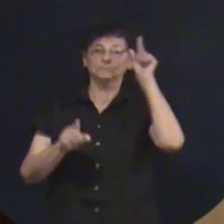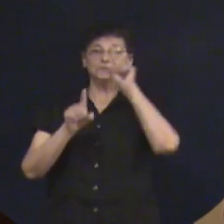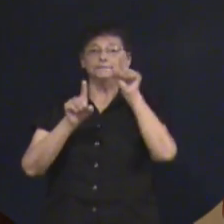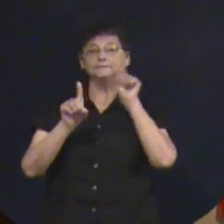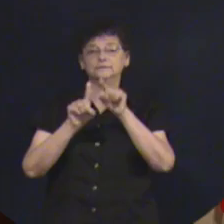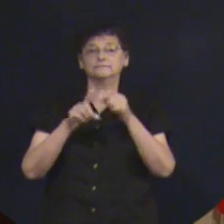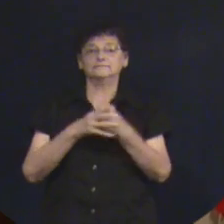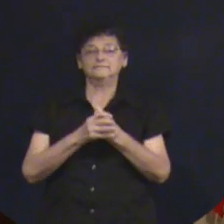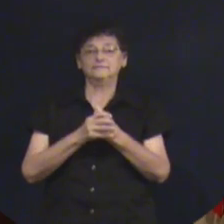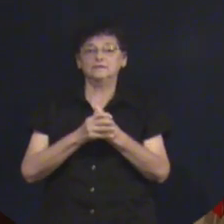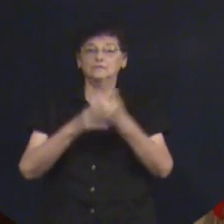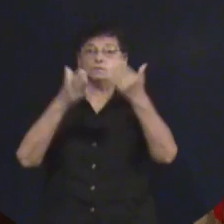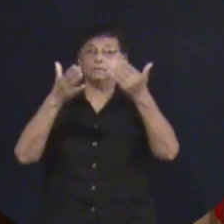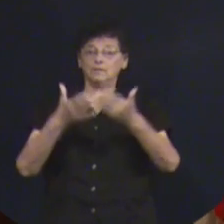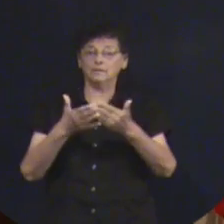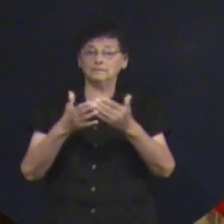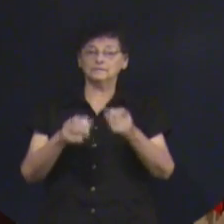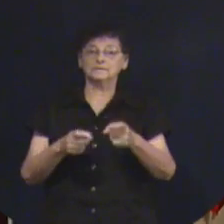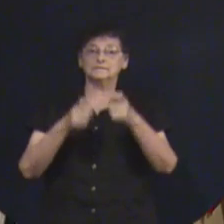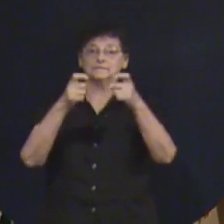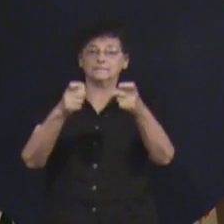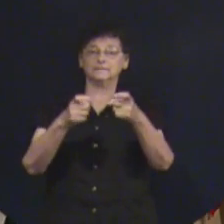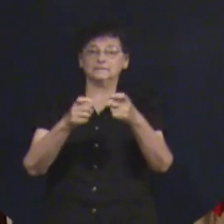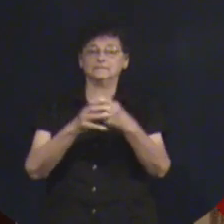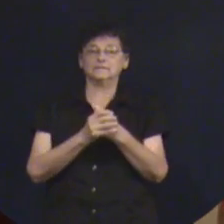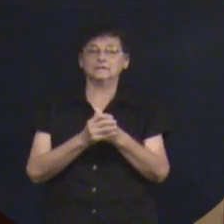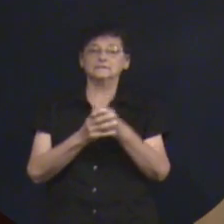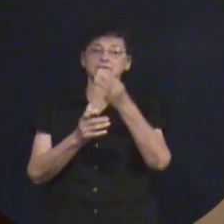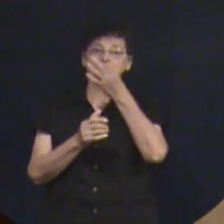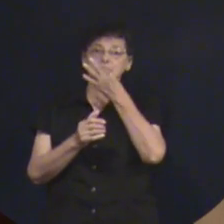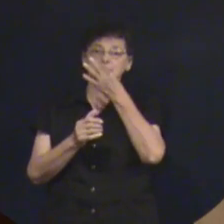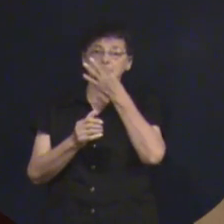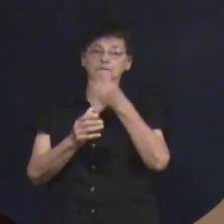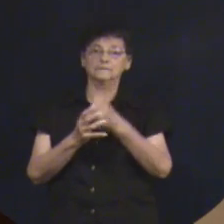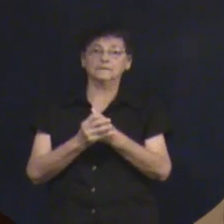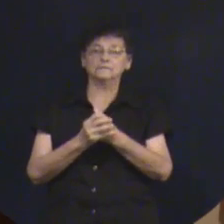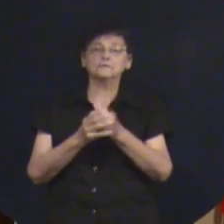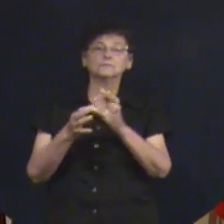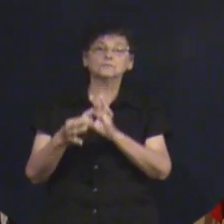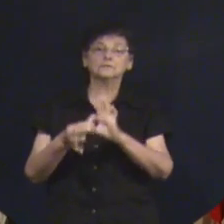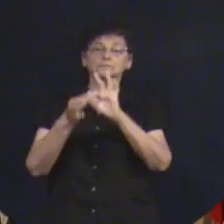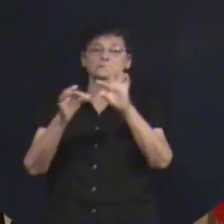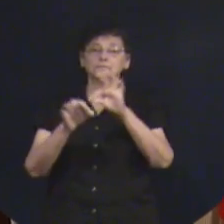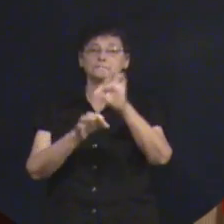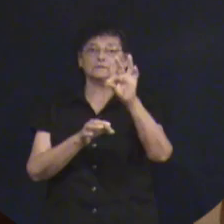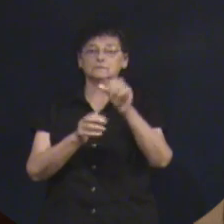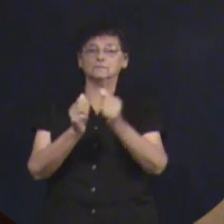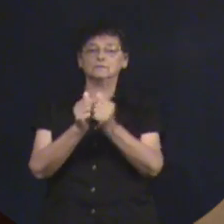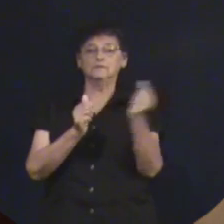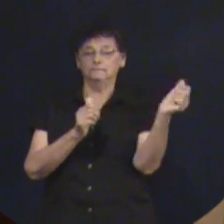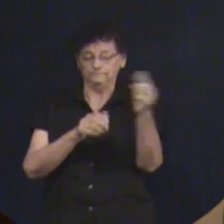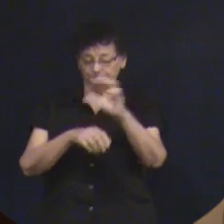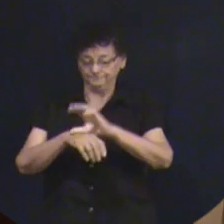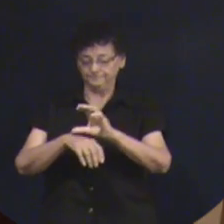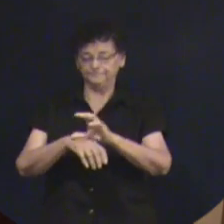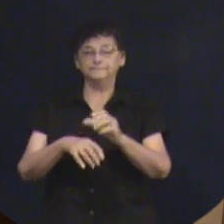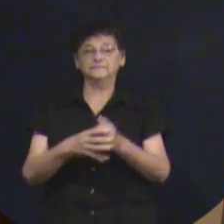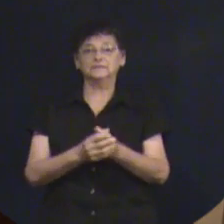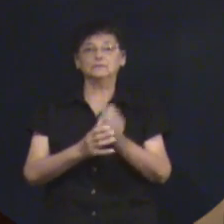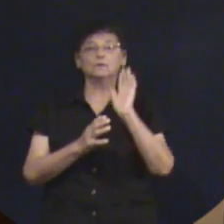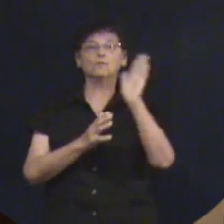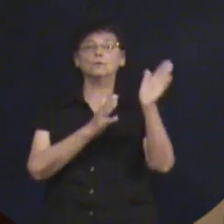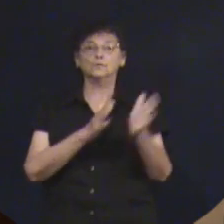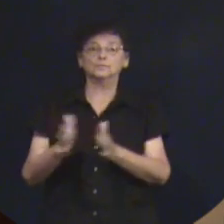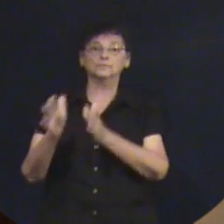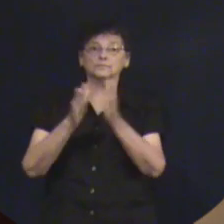su Espíritu. Buenos días, nos de Dios, hermanos y hermanas. En comunión espiritual con toda la Iglesia,